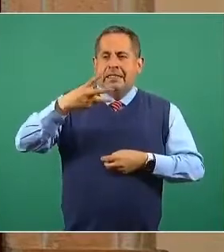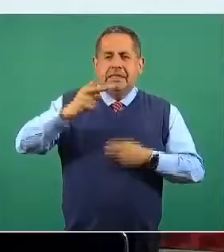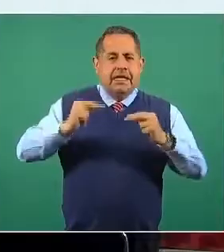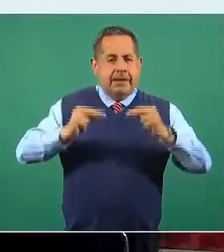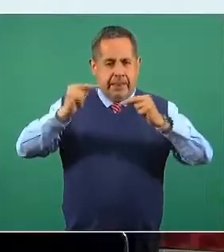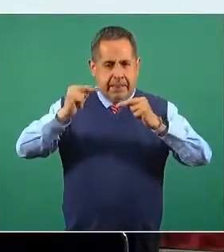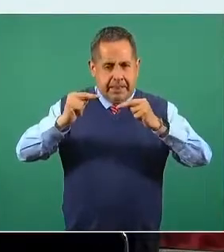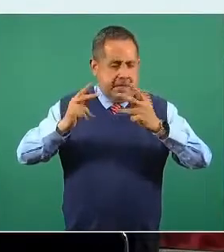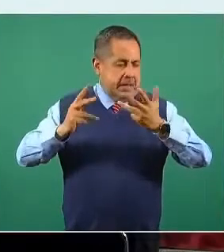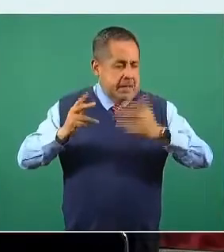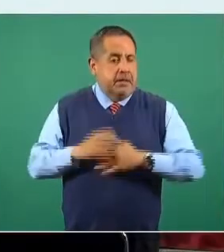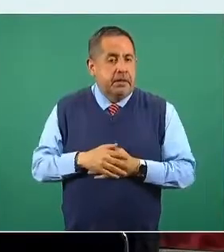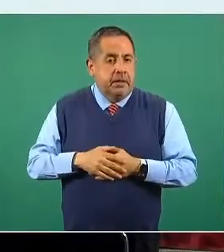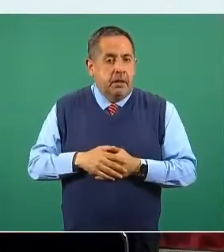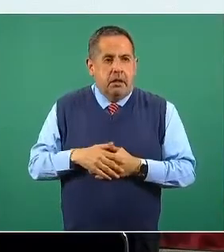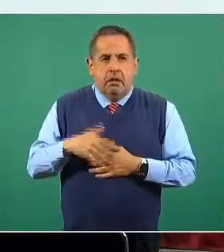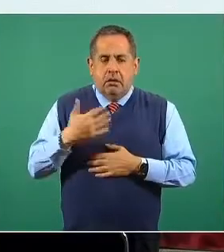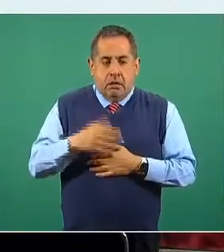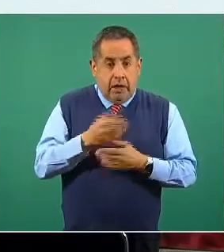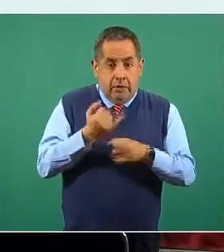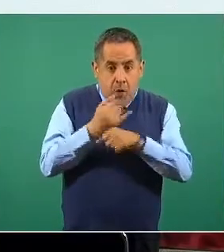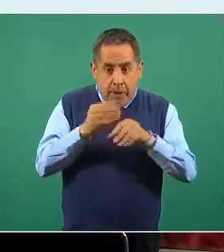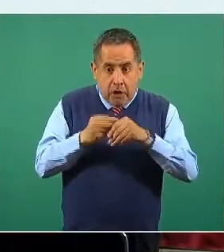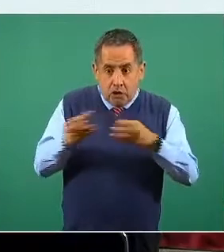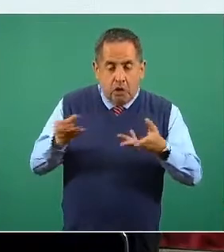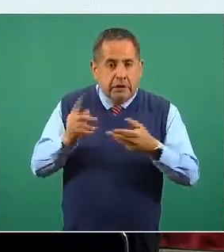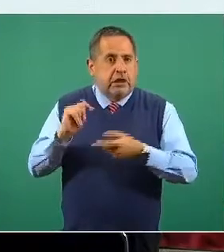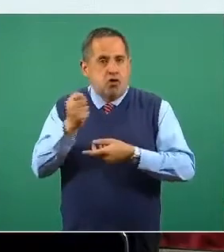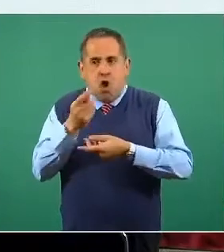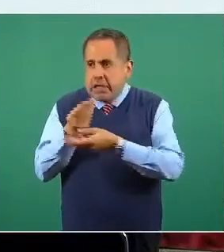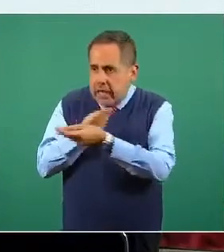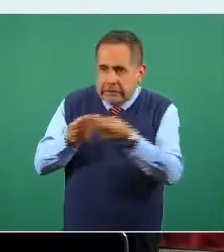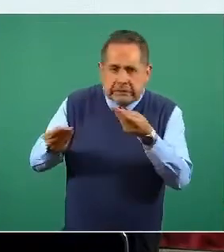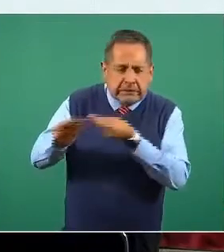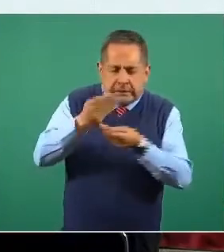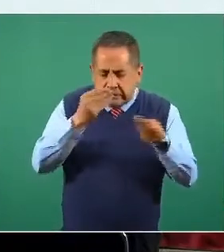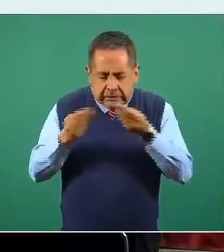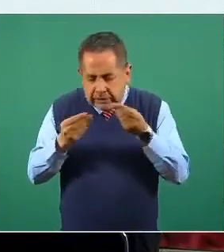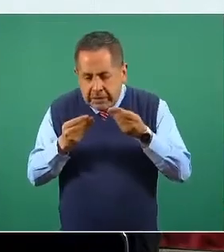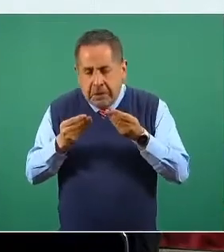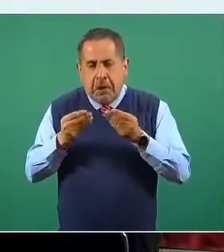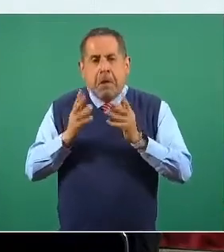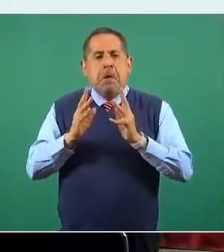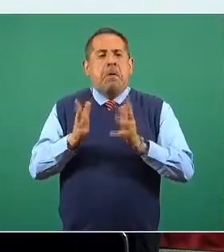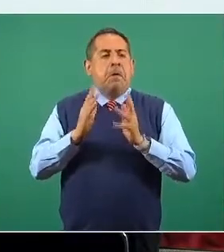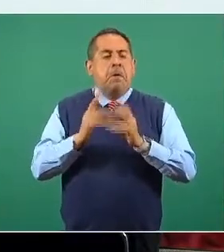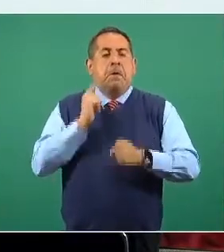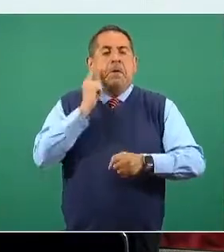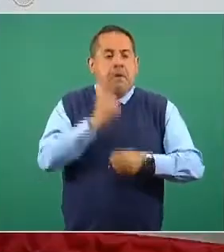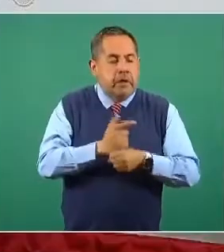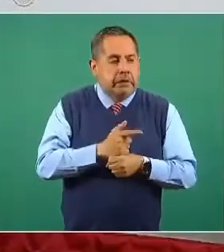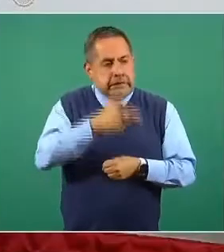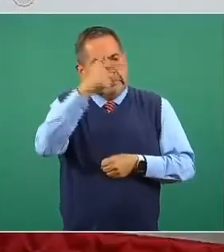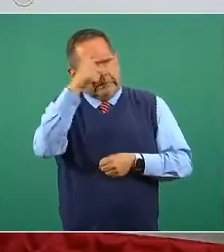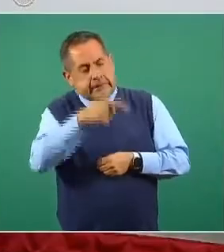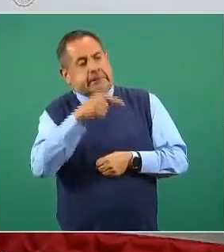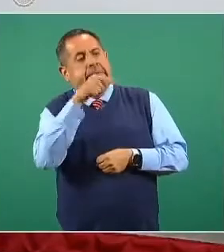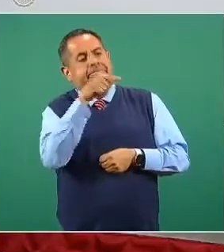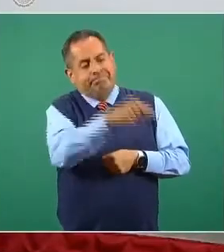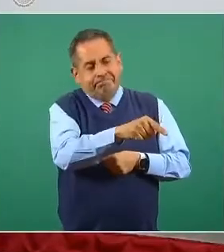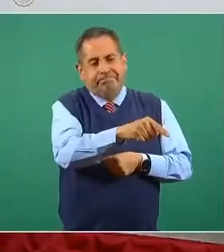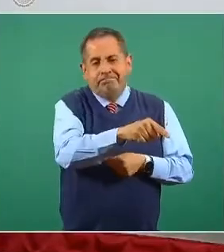gracias a esta transferencia de tecnología que en su momento se pudieron detectar los primeros casos